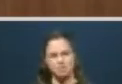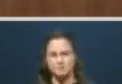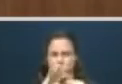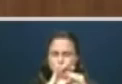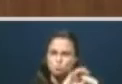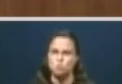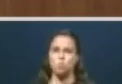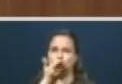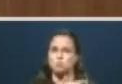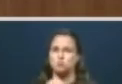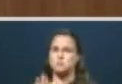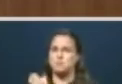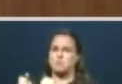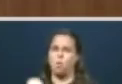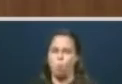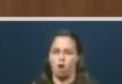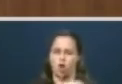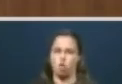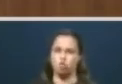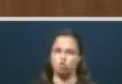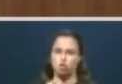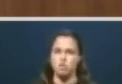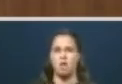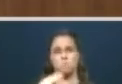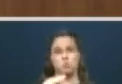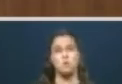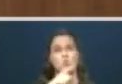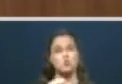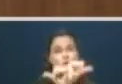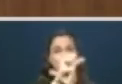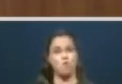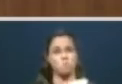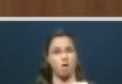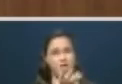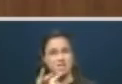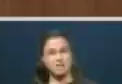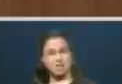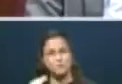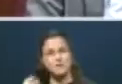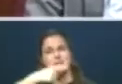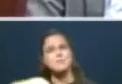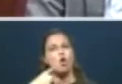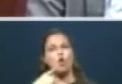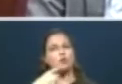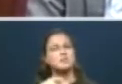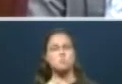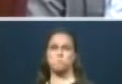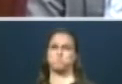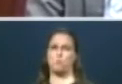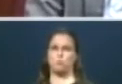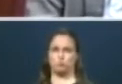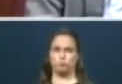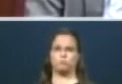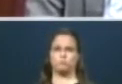consenso social y político posible por eso este modelo de ordenación tiene unos objetivos que podemos considerar como muy nuestros